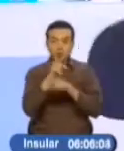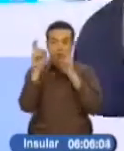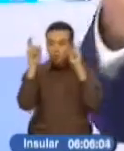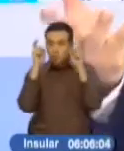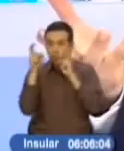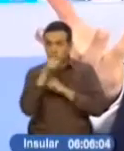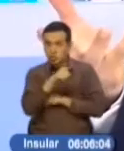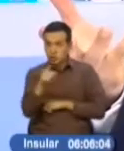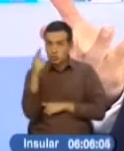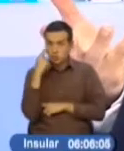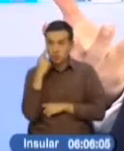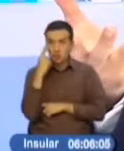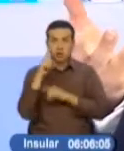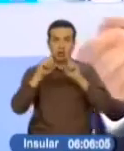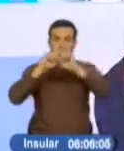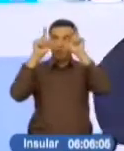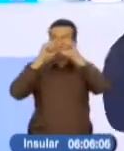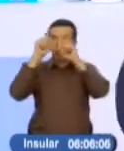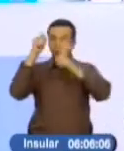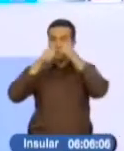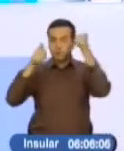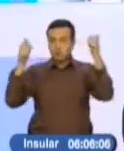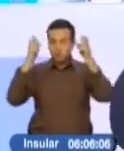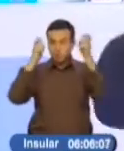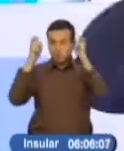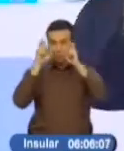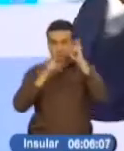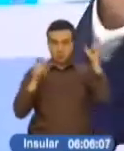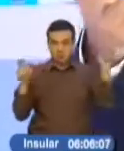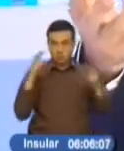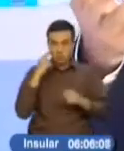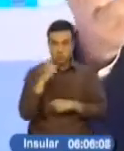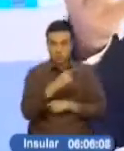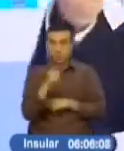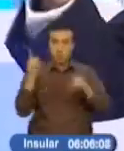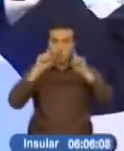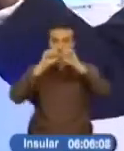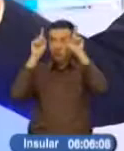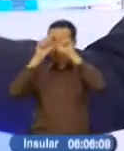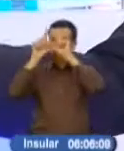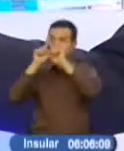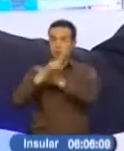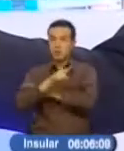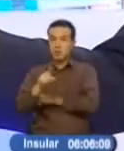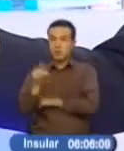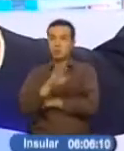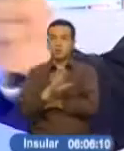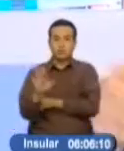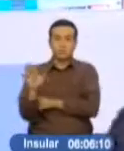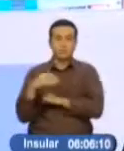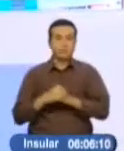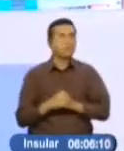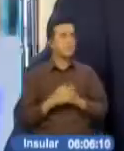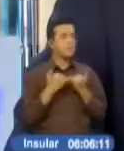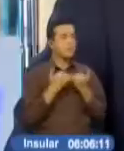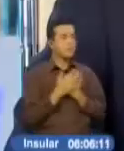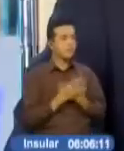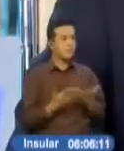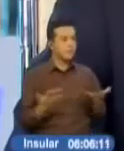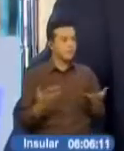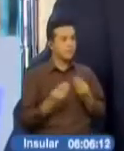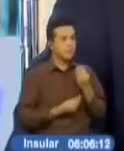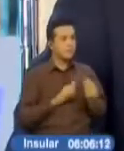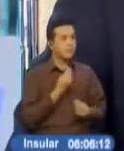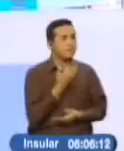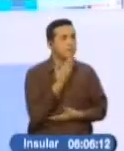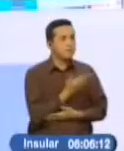control de ese poder que tienen las grandes empresas, es el control ciudadano sobre esas grandes empresas por el poder que tienen en el mercado. Si eso está sucediendo, ¿qué se va a